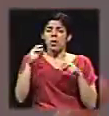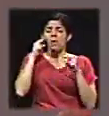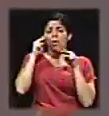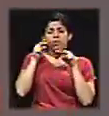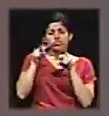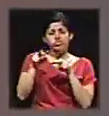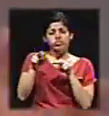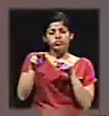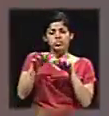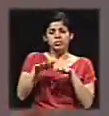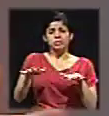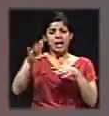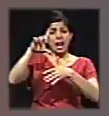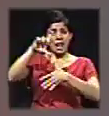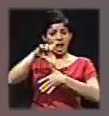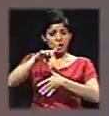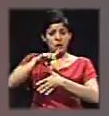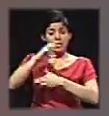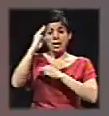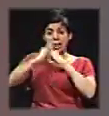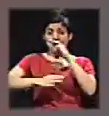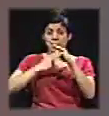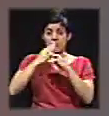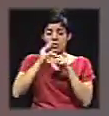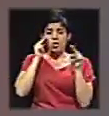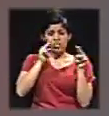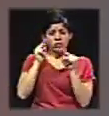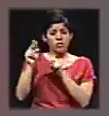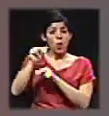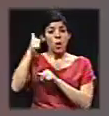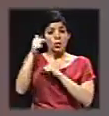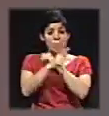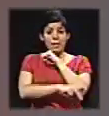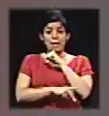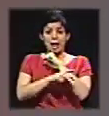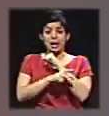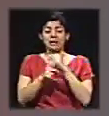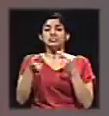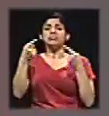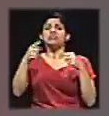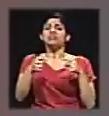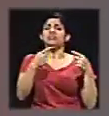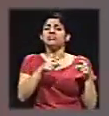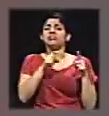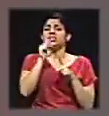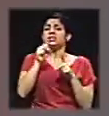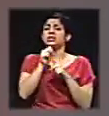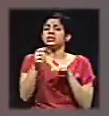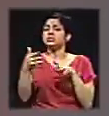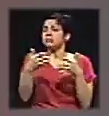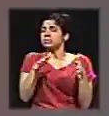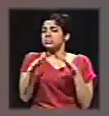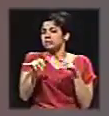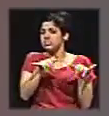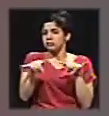el panorama latinoamericano y mundial, nos encontraremos con que en otros países está pasando situaciones similares. O sea que